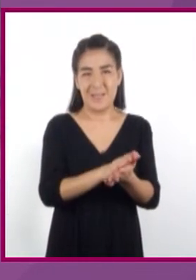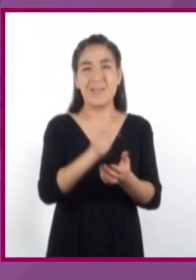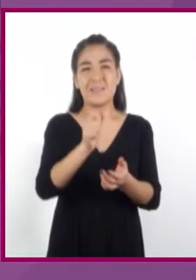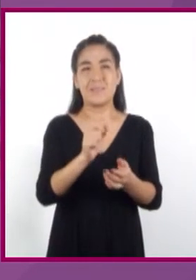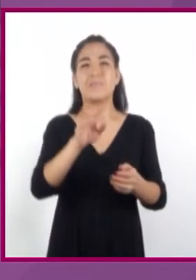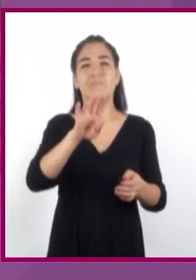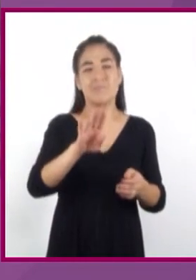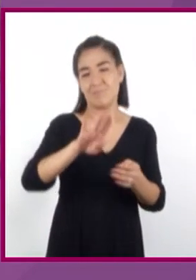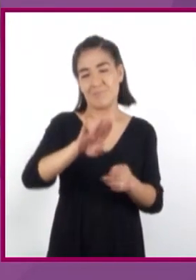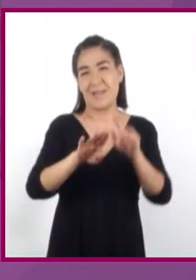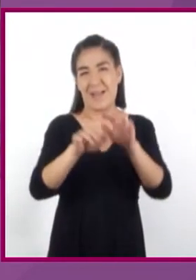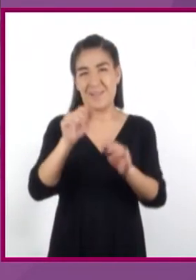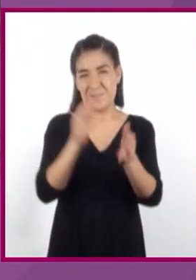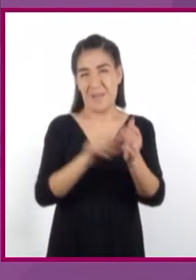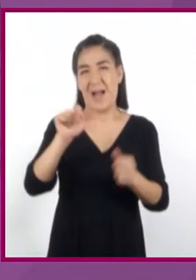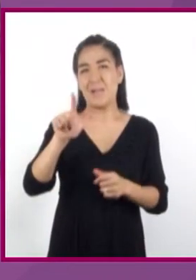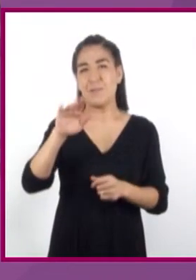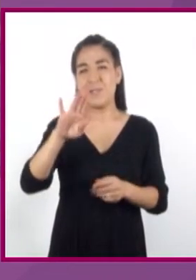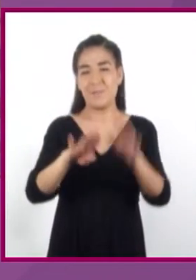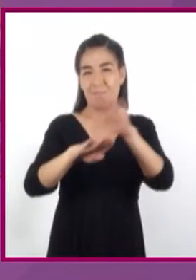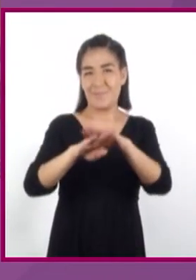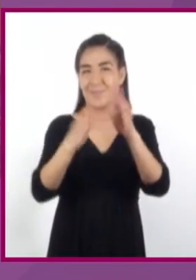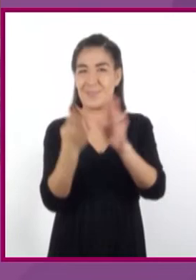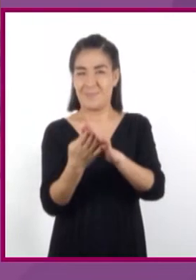los lados del aluminio.